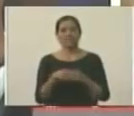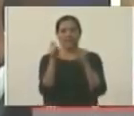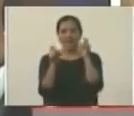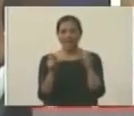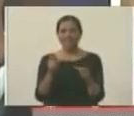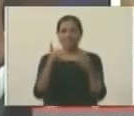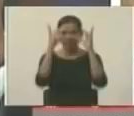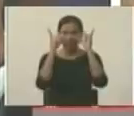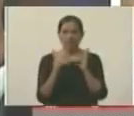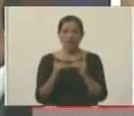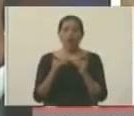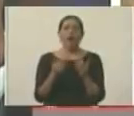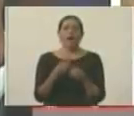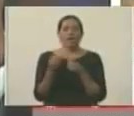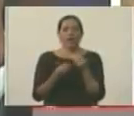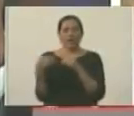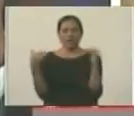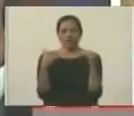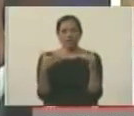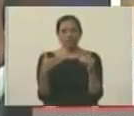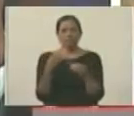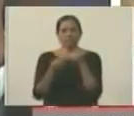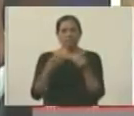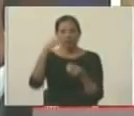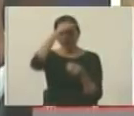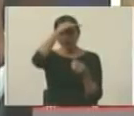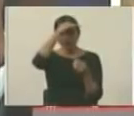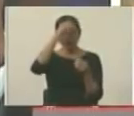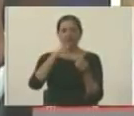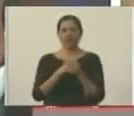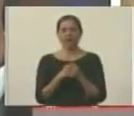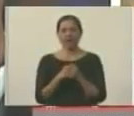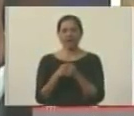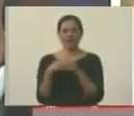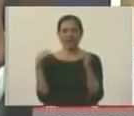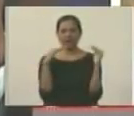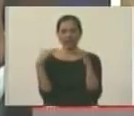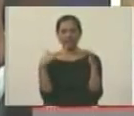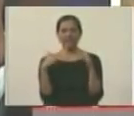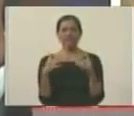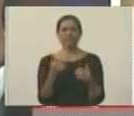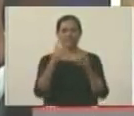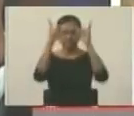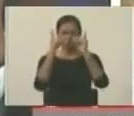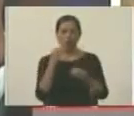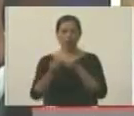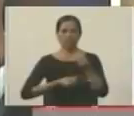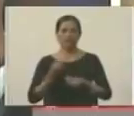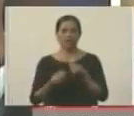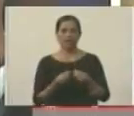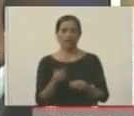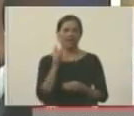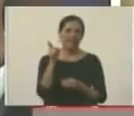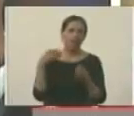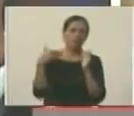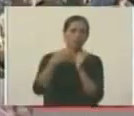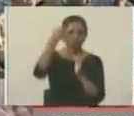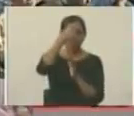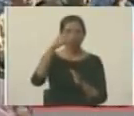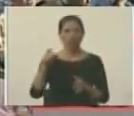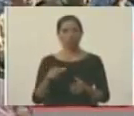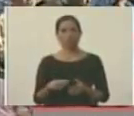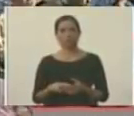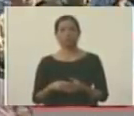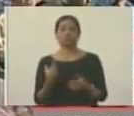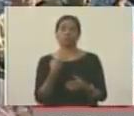guerra. Esta guerra la decidió hacer Donald Trump, presidente de los Estados Unidos de Norteamérica. Esta guerra la decidió él contra el pueblo.